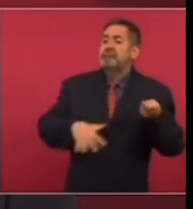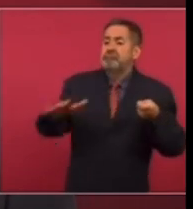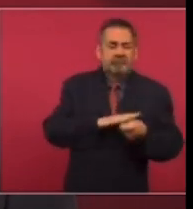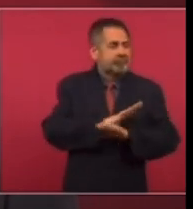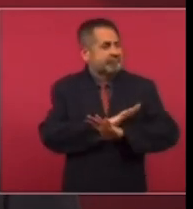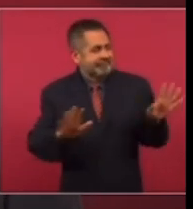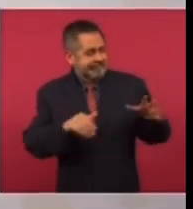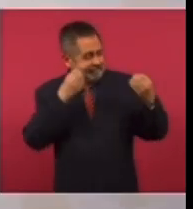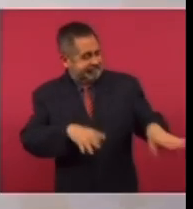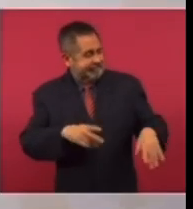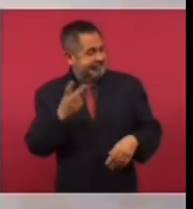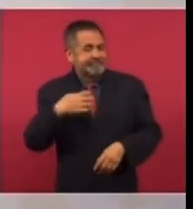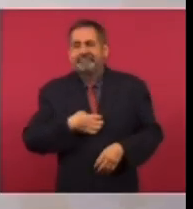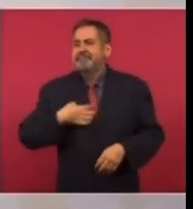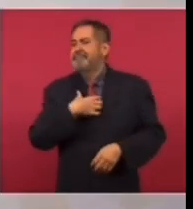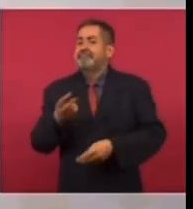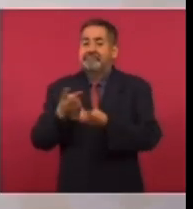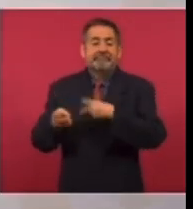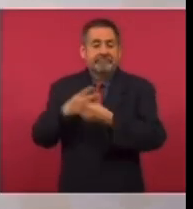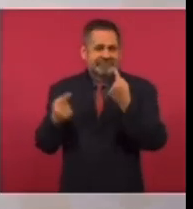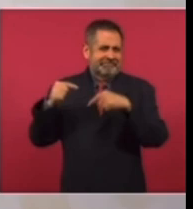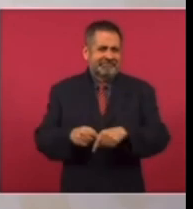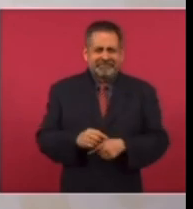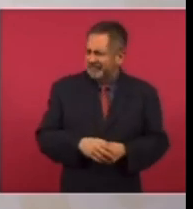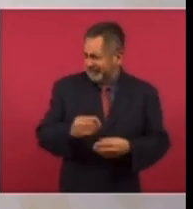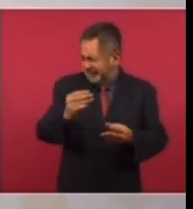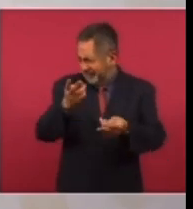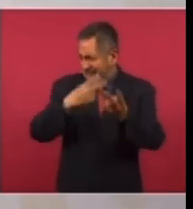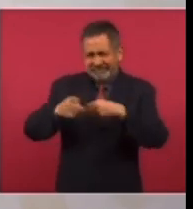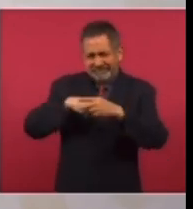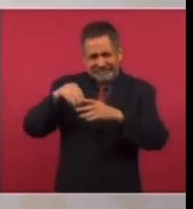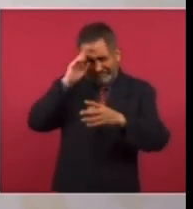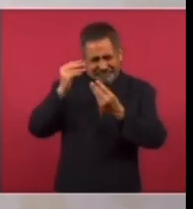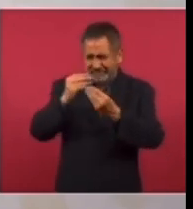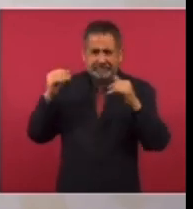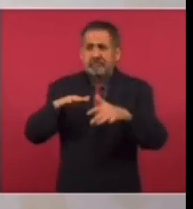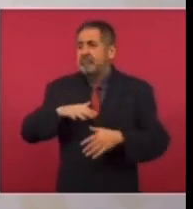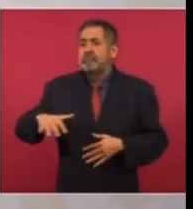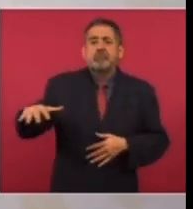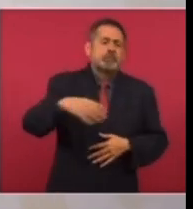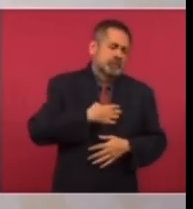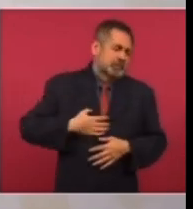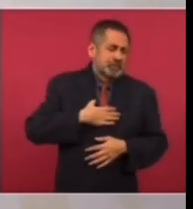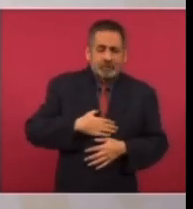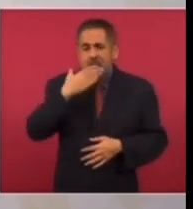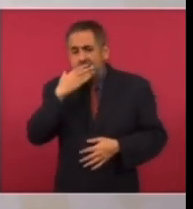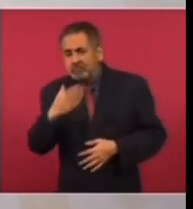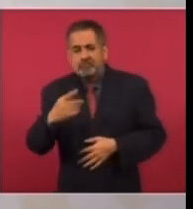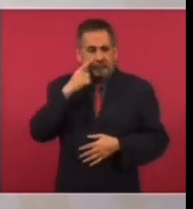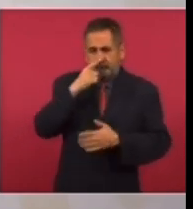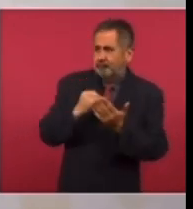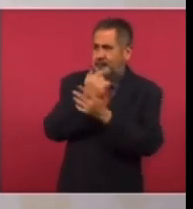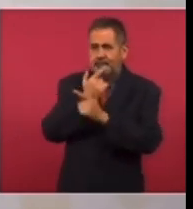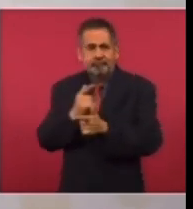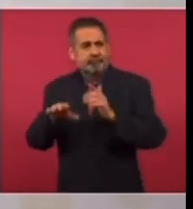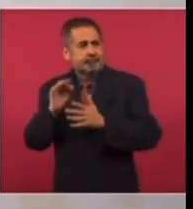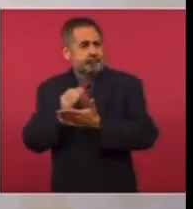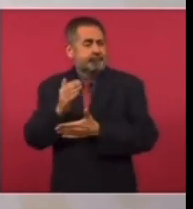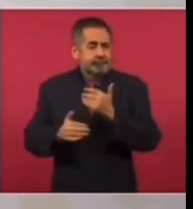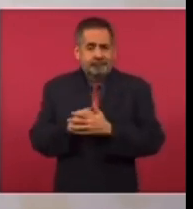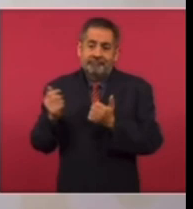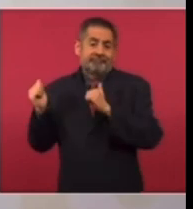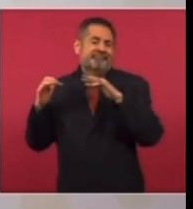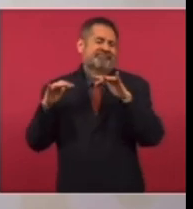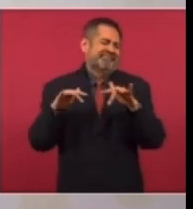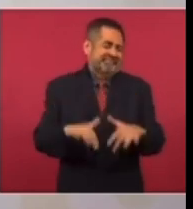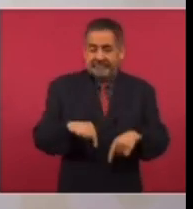en México vienen muchísimos acarreados están contentos de que haya una auténtica democracia en nuestro país